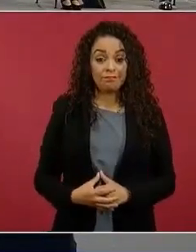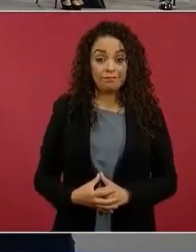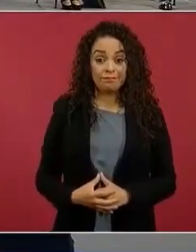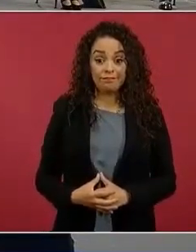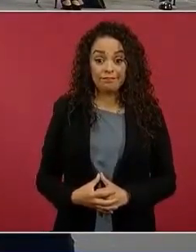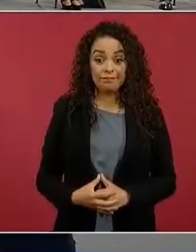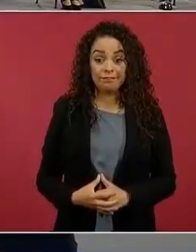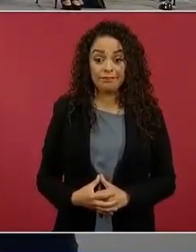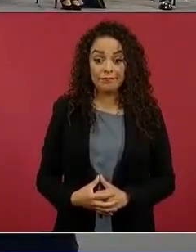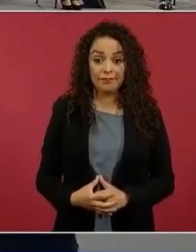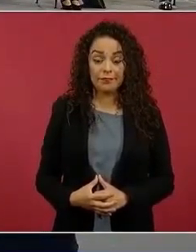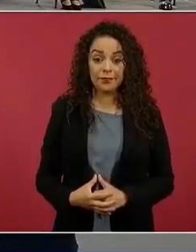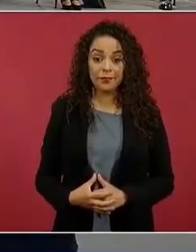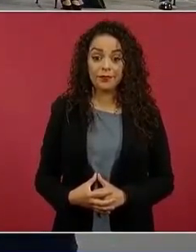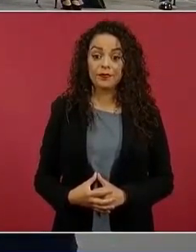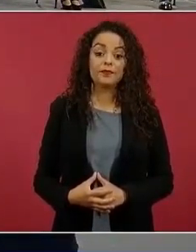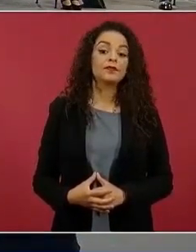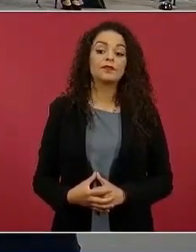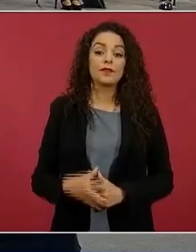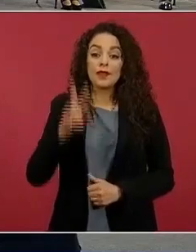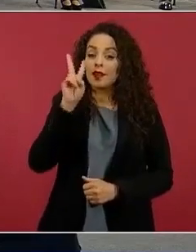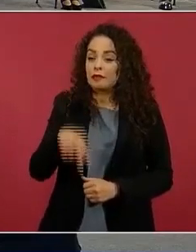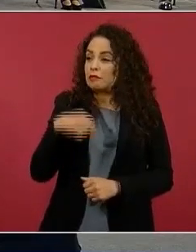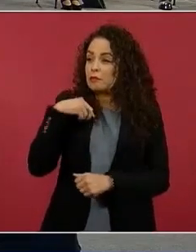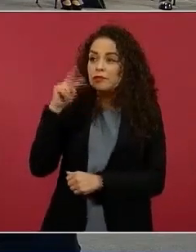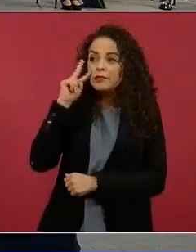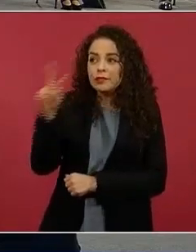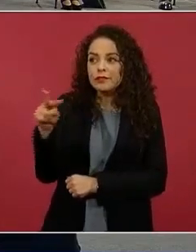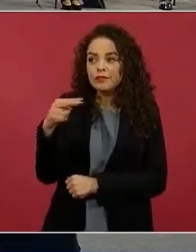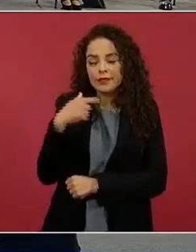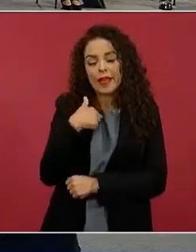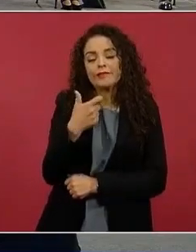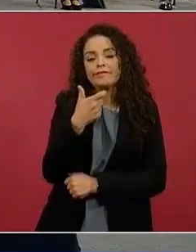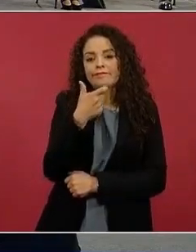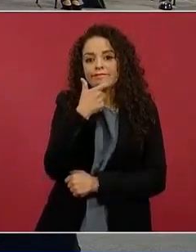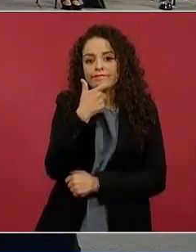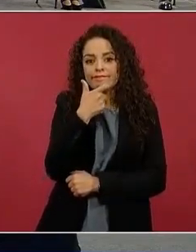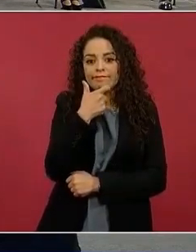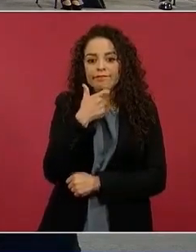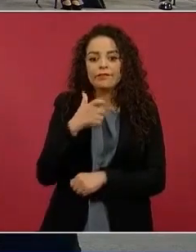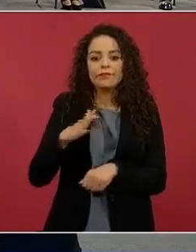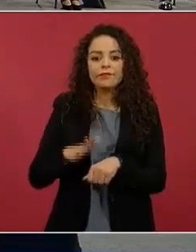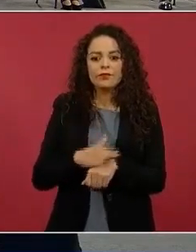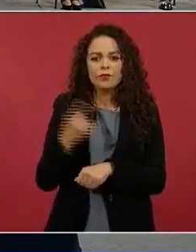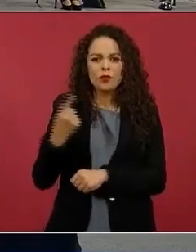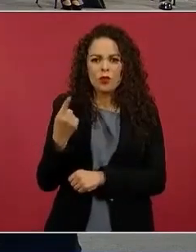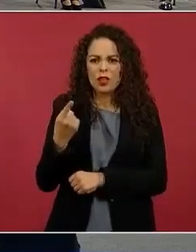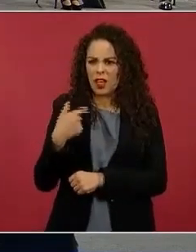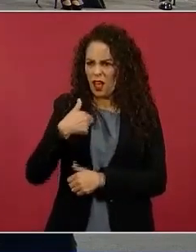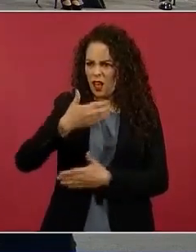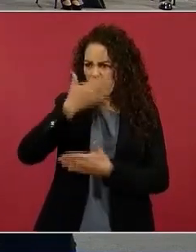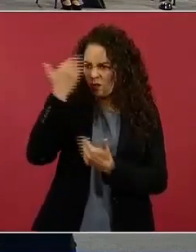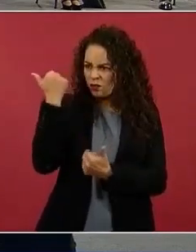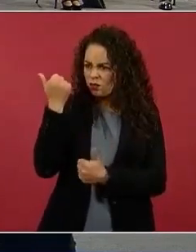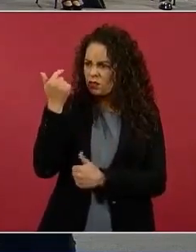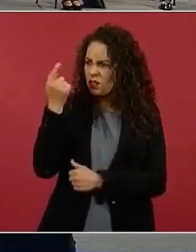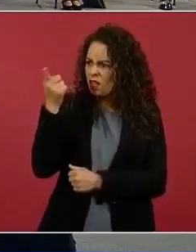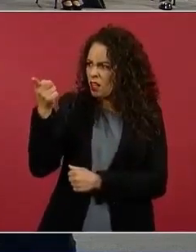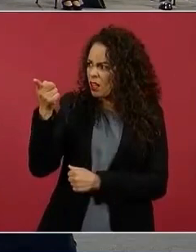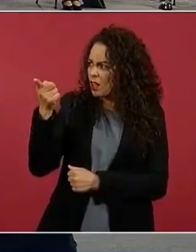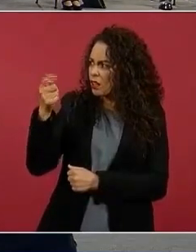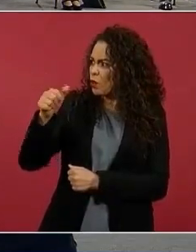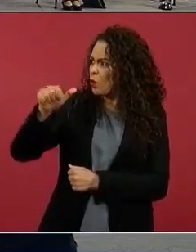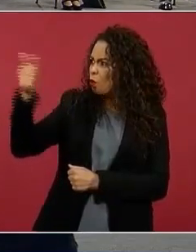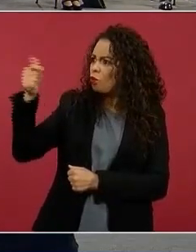Hasta me dio risa porque no sé si él, otro de